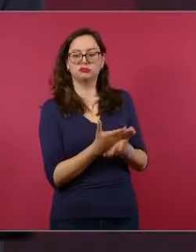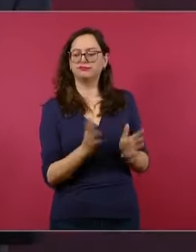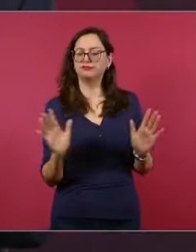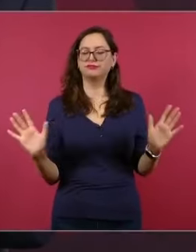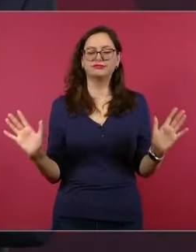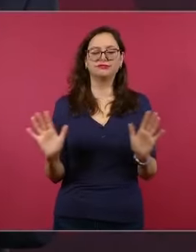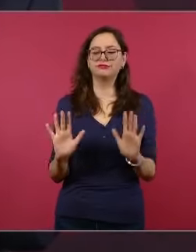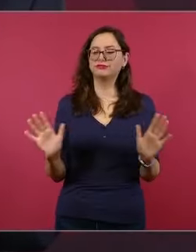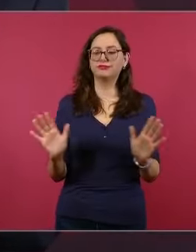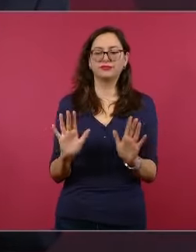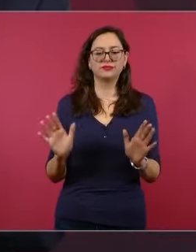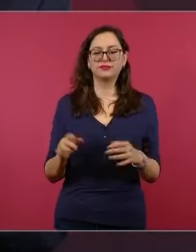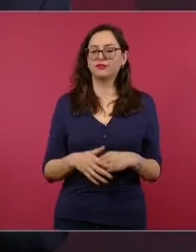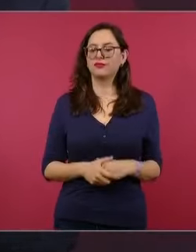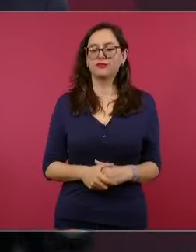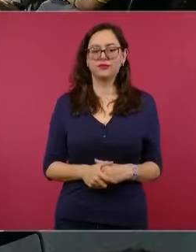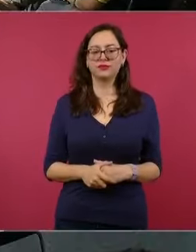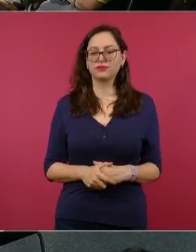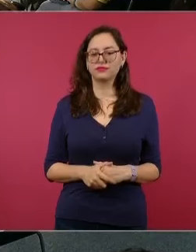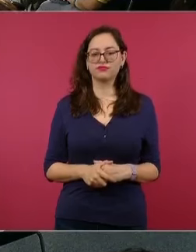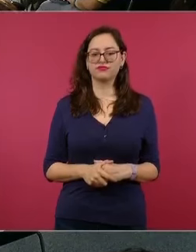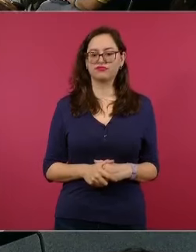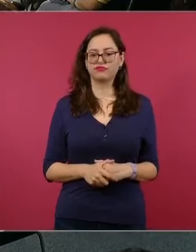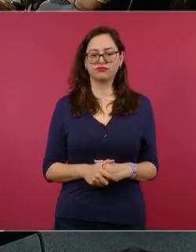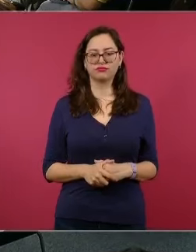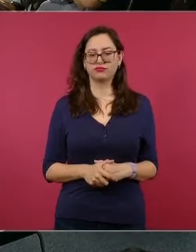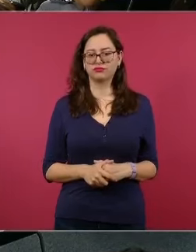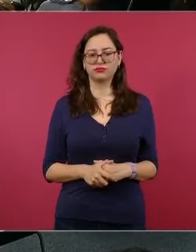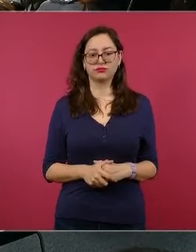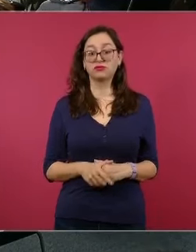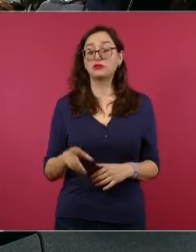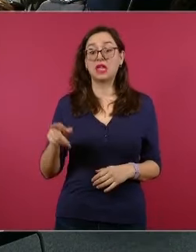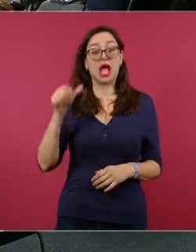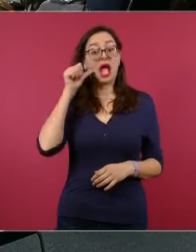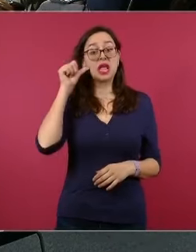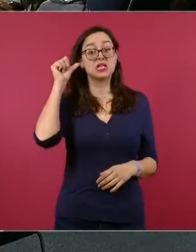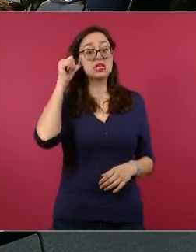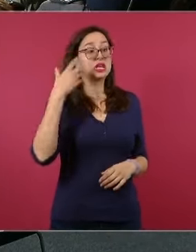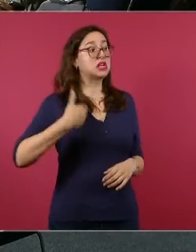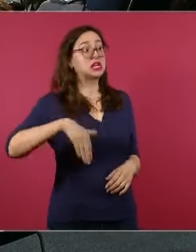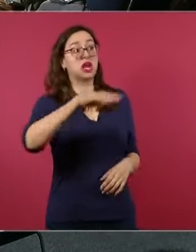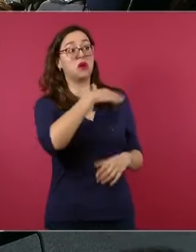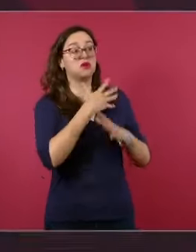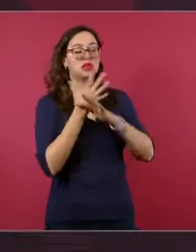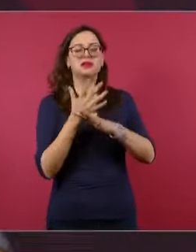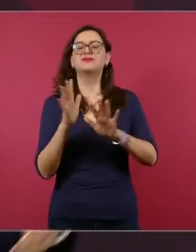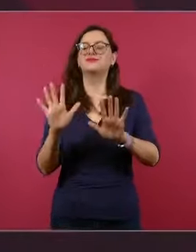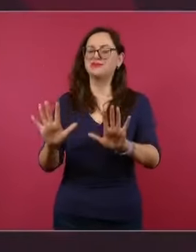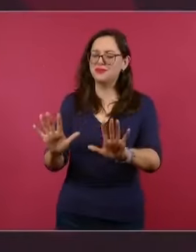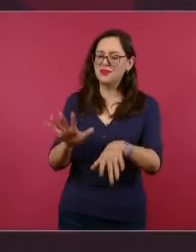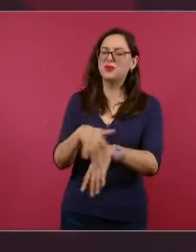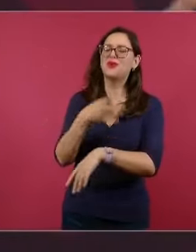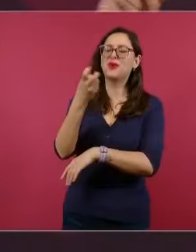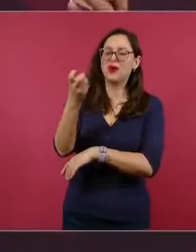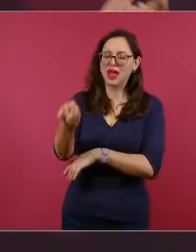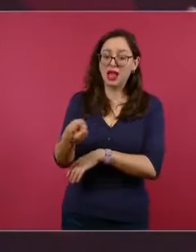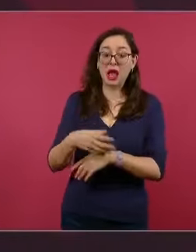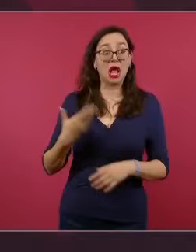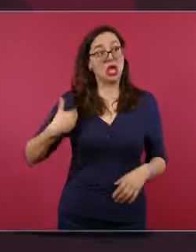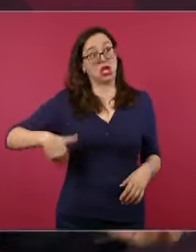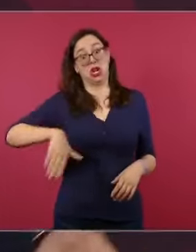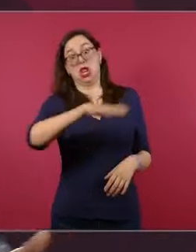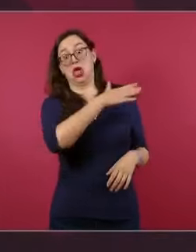hablas Claudia dice Estos son hechos dijo Claudia fue el debate ya este